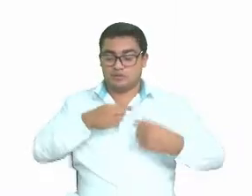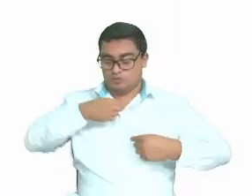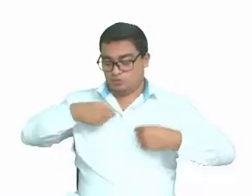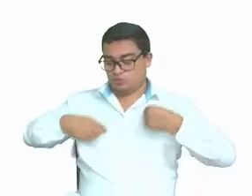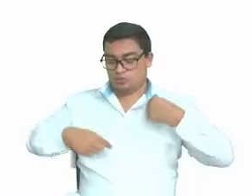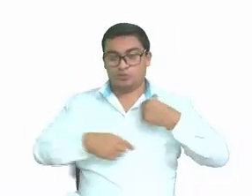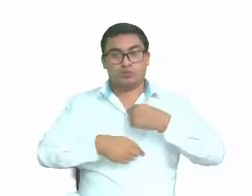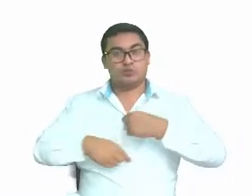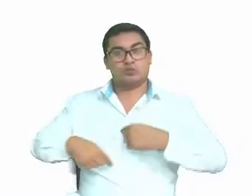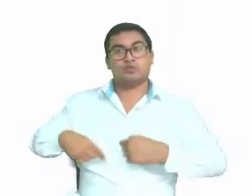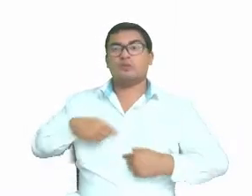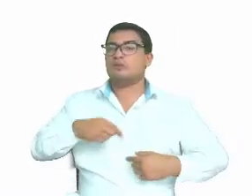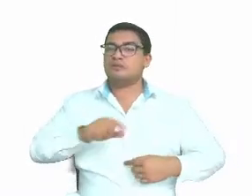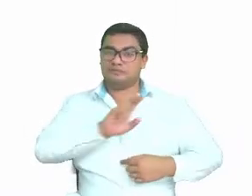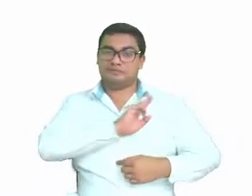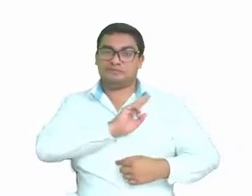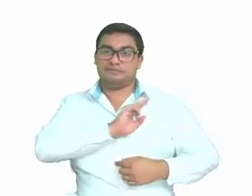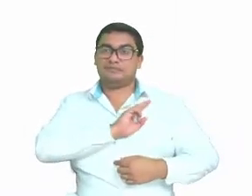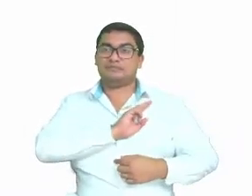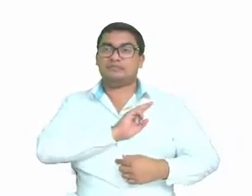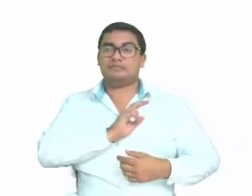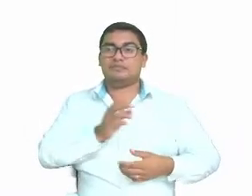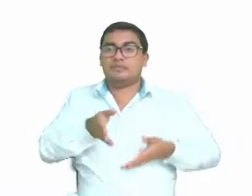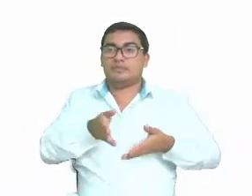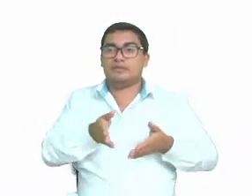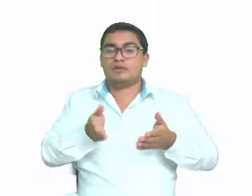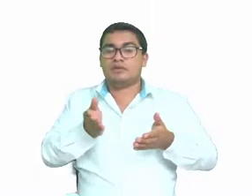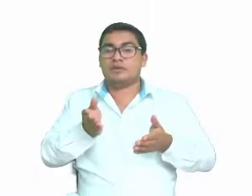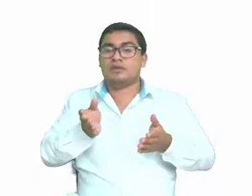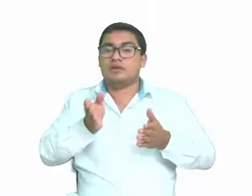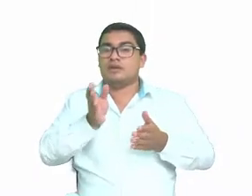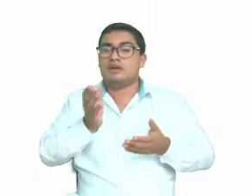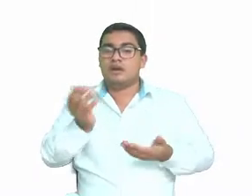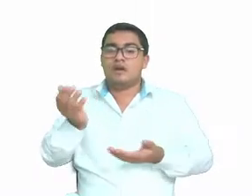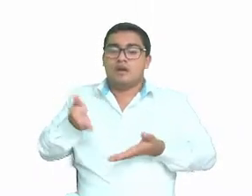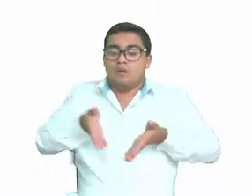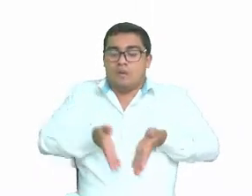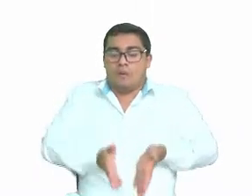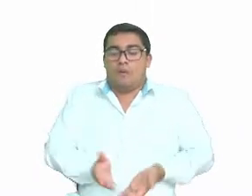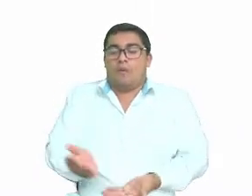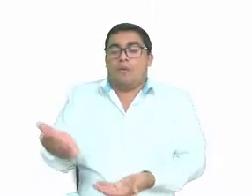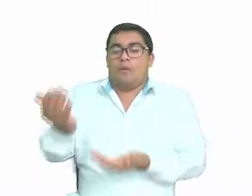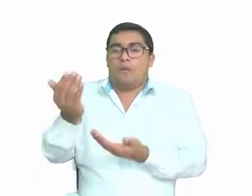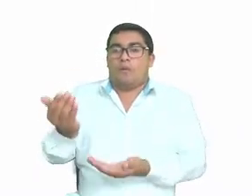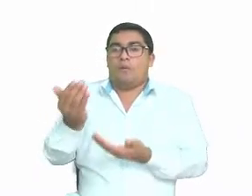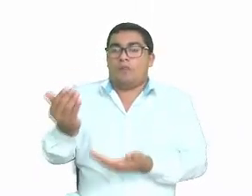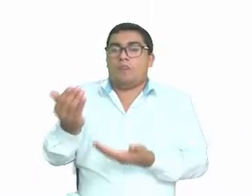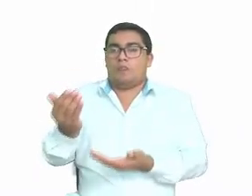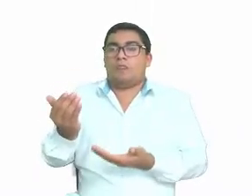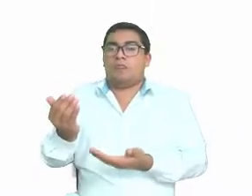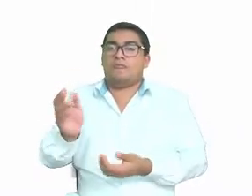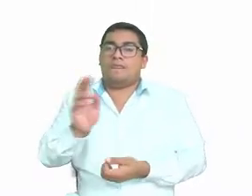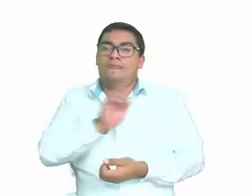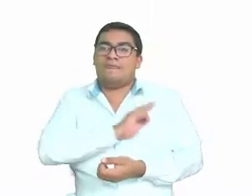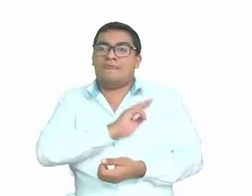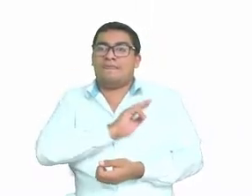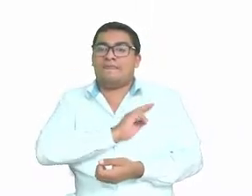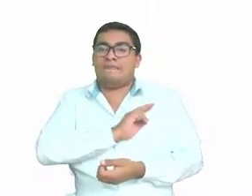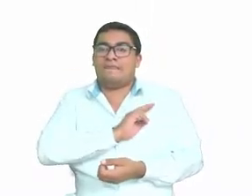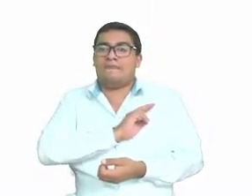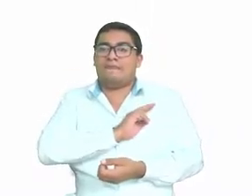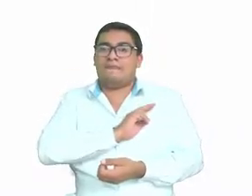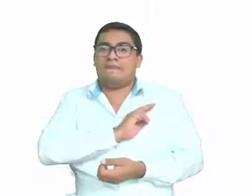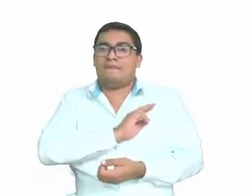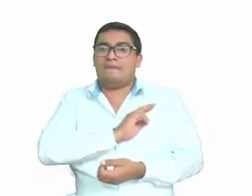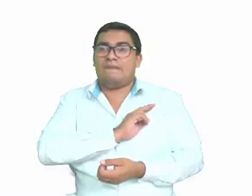que hay dentro del corazón, ¿no? Es decir, cuando el niño nace, hay unos orificios que son, que los tiene porque le permite